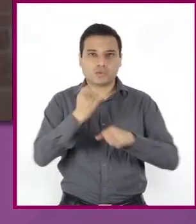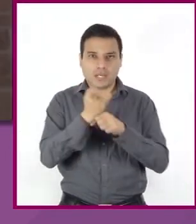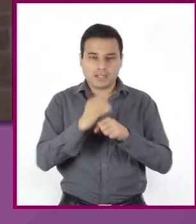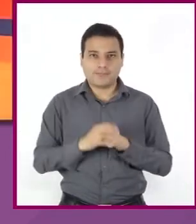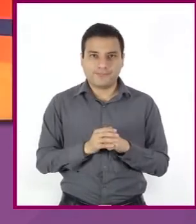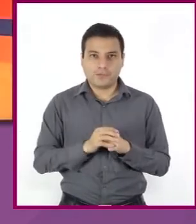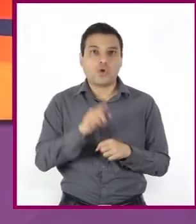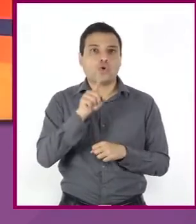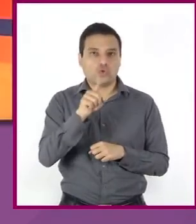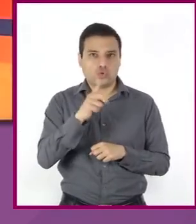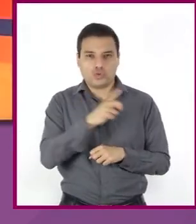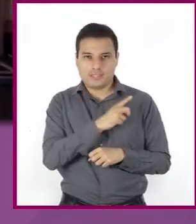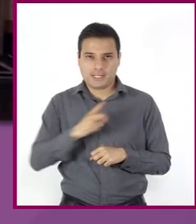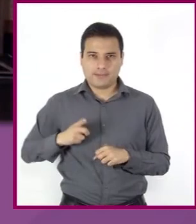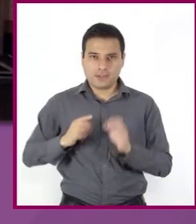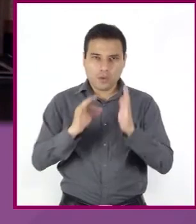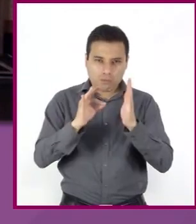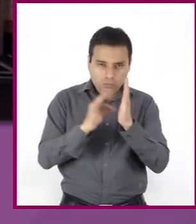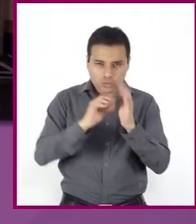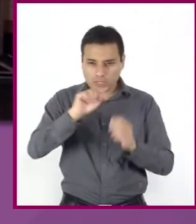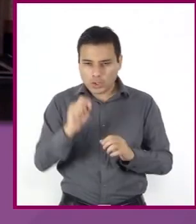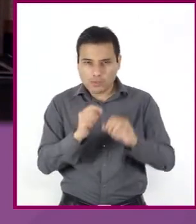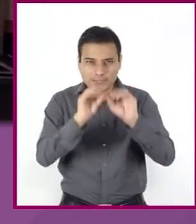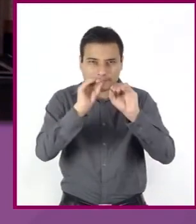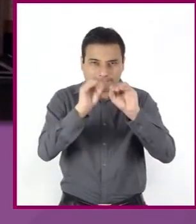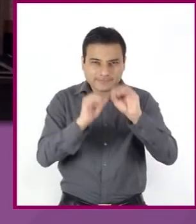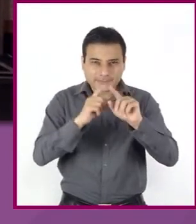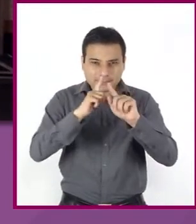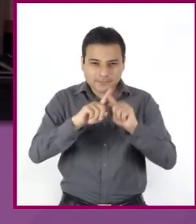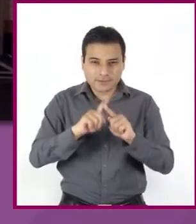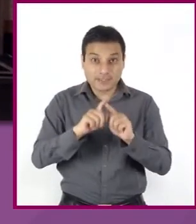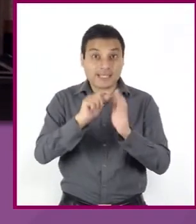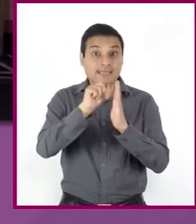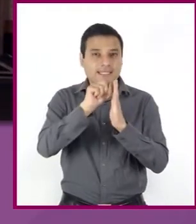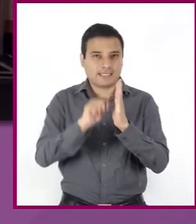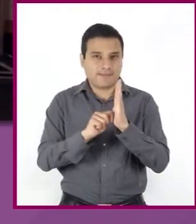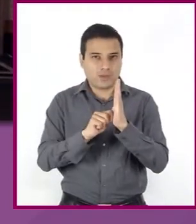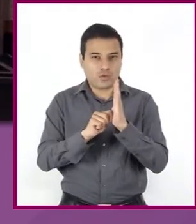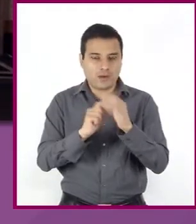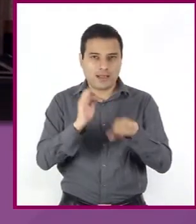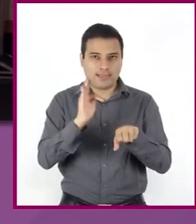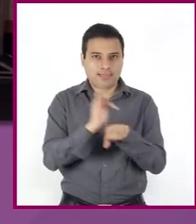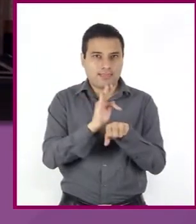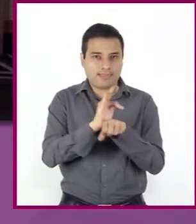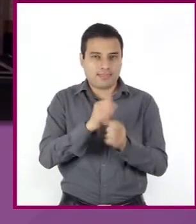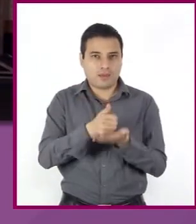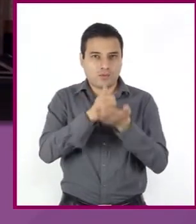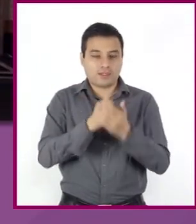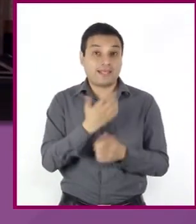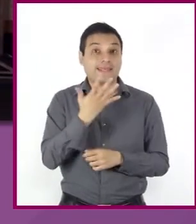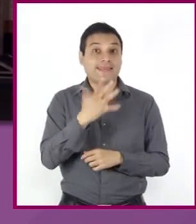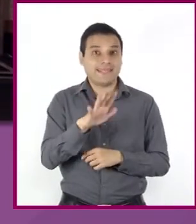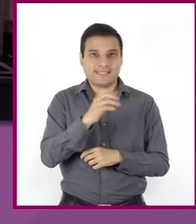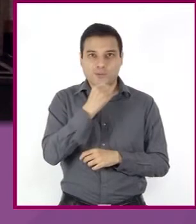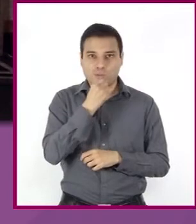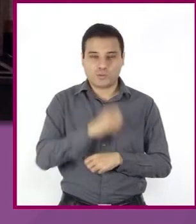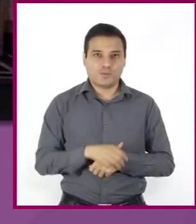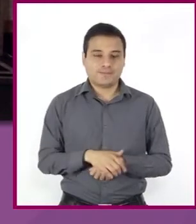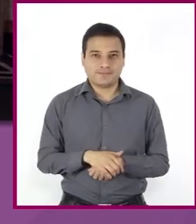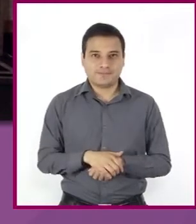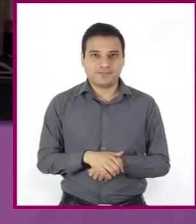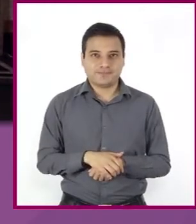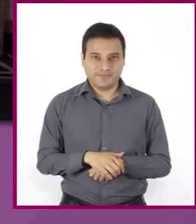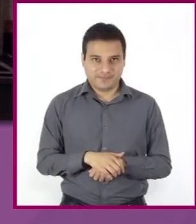que valerse de los signos de puntuación para que el testamento los favorezca. Contarán con 10 segundos para ello.